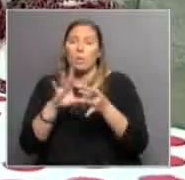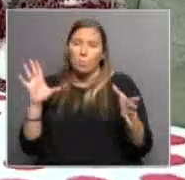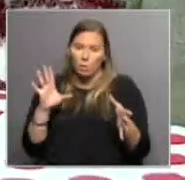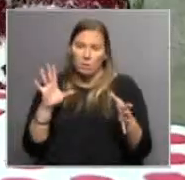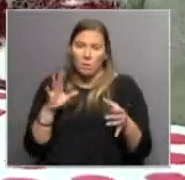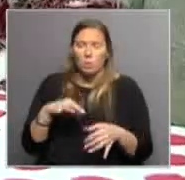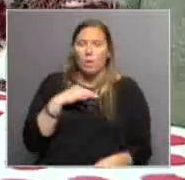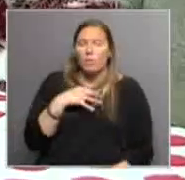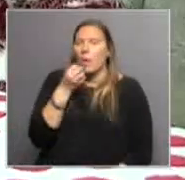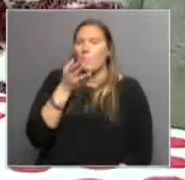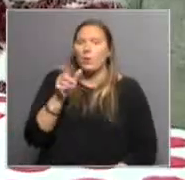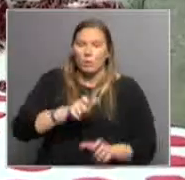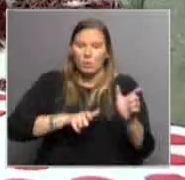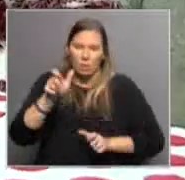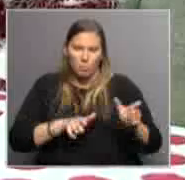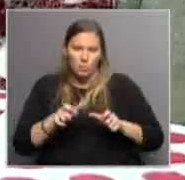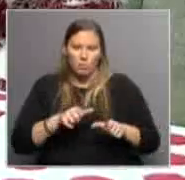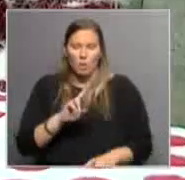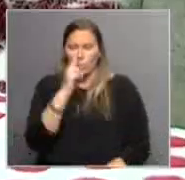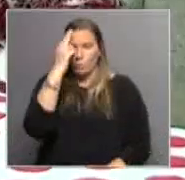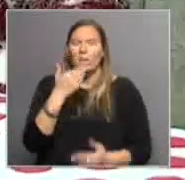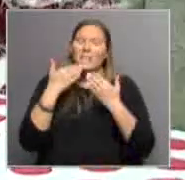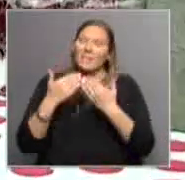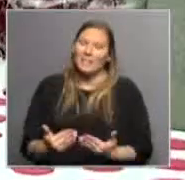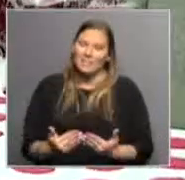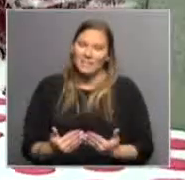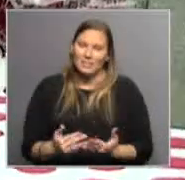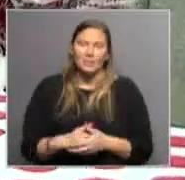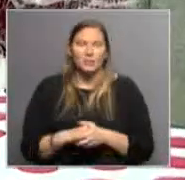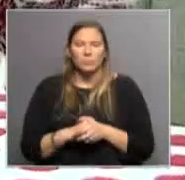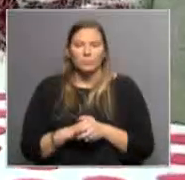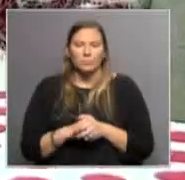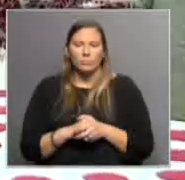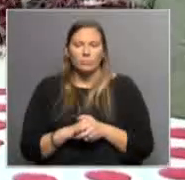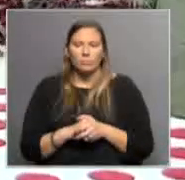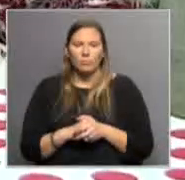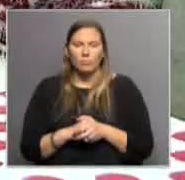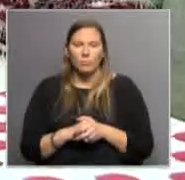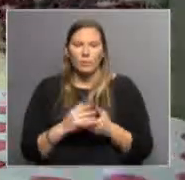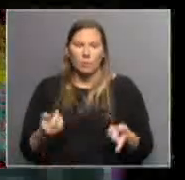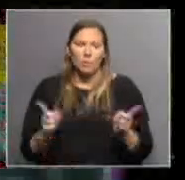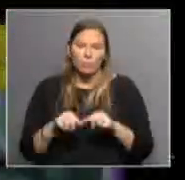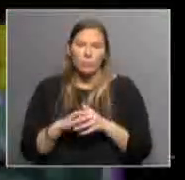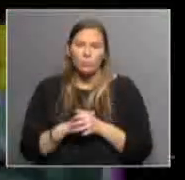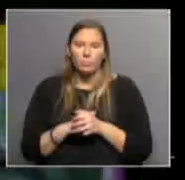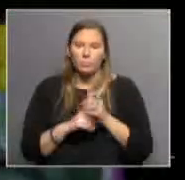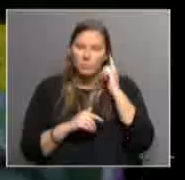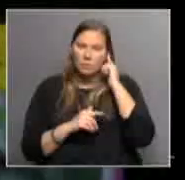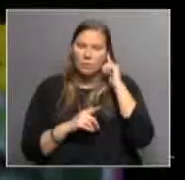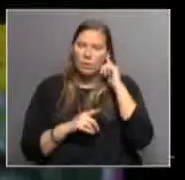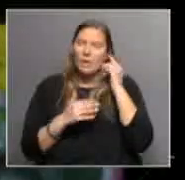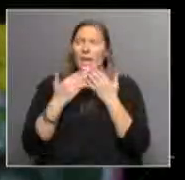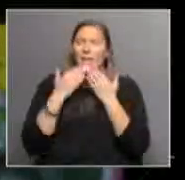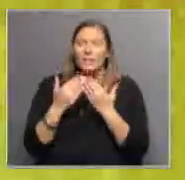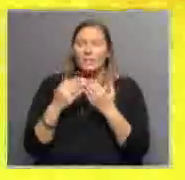a una vida mejor entre los uruguayos y las uruguayas. Así que muchas gracias. A vos, Beatriz. Divina. Adelante, estudios. Muchas gracias,